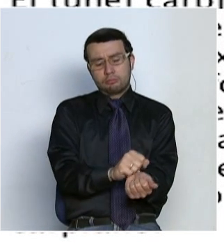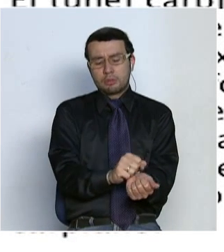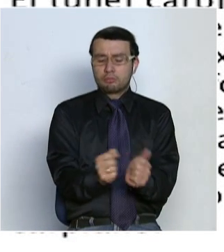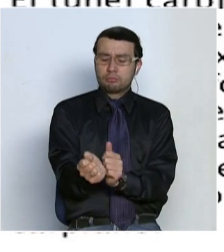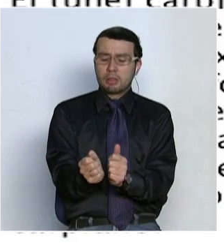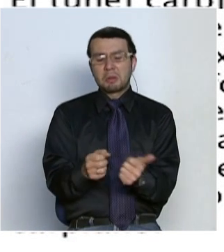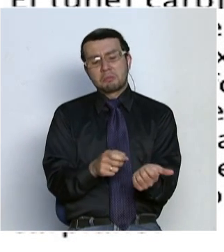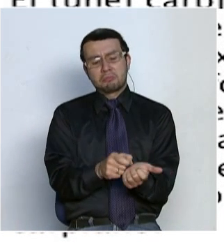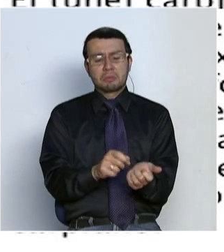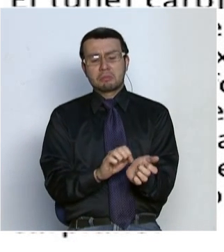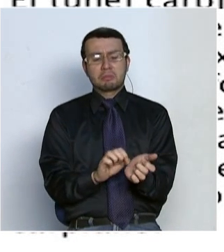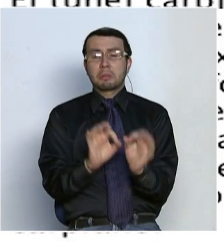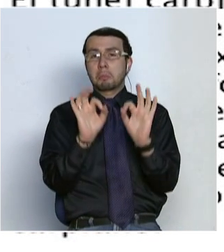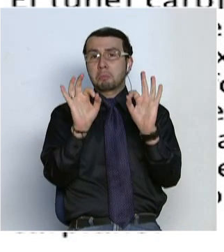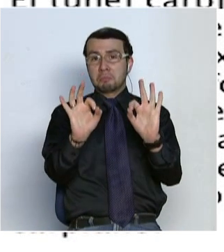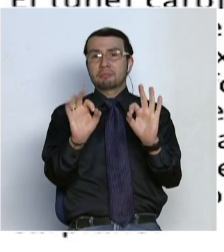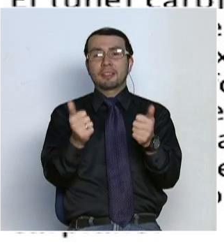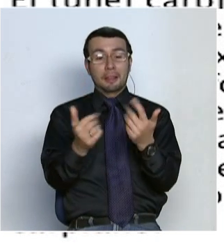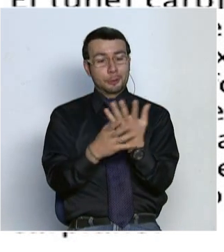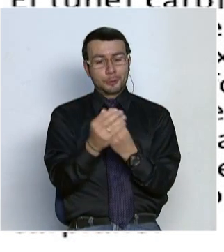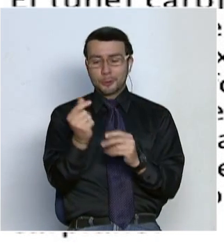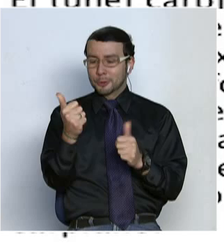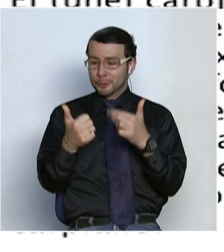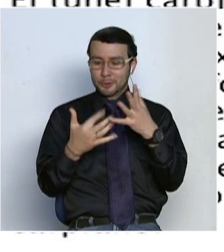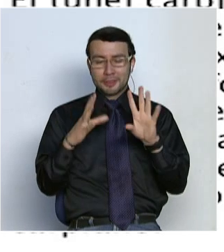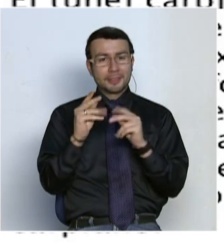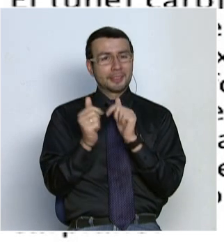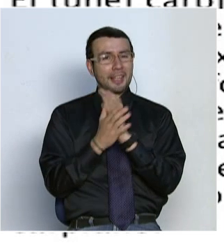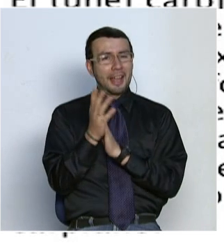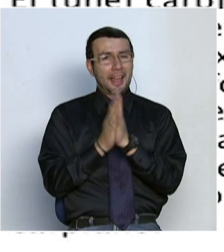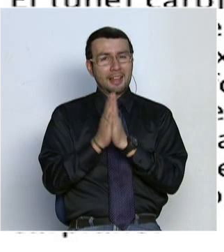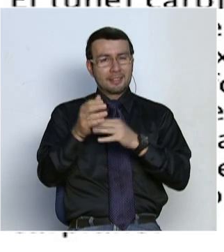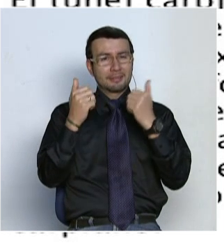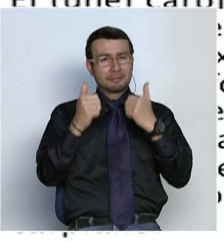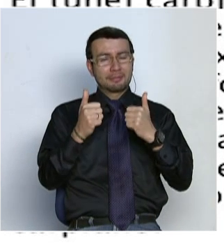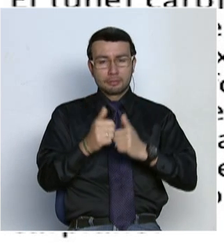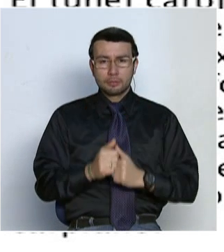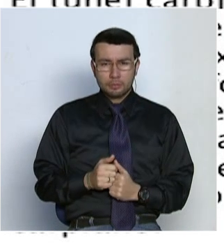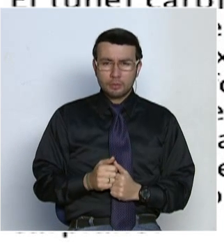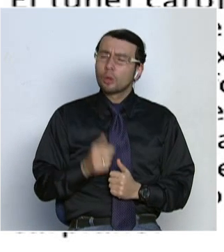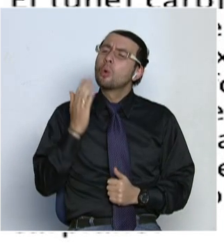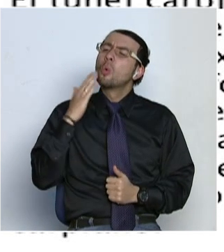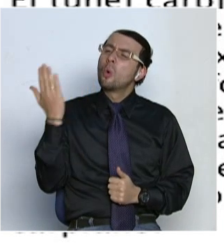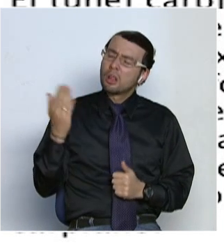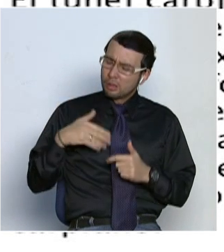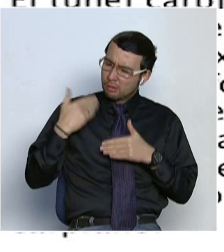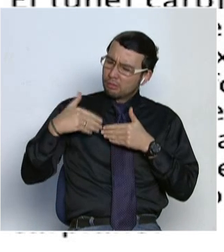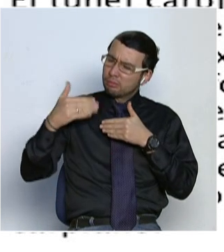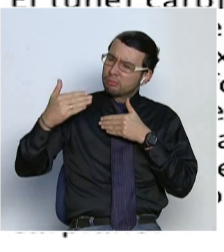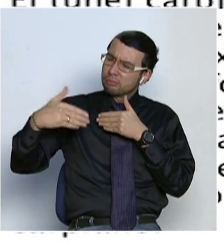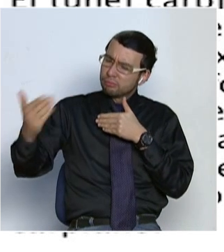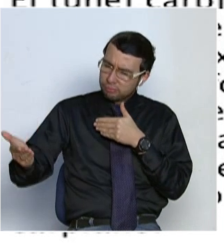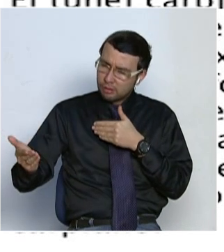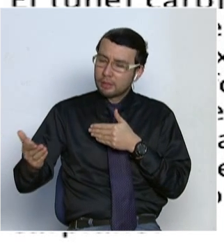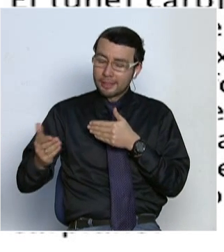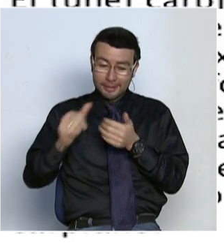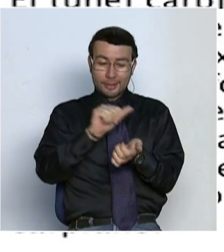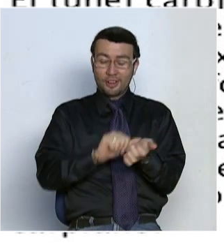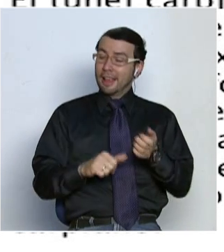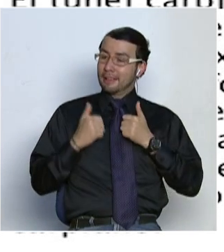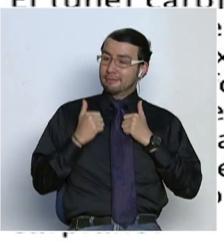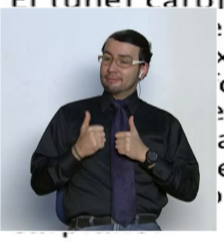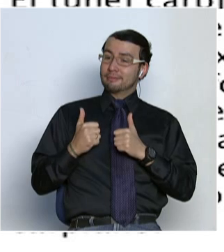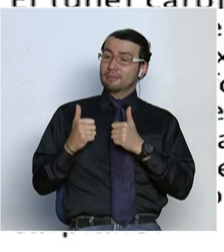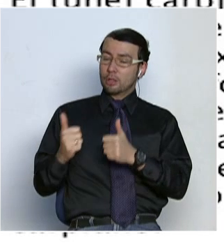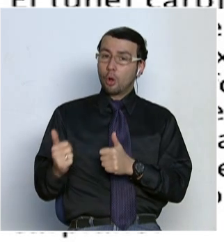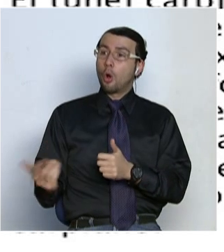satisfecha, mejoró mucho. Y al cabo del tiempo, ¿cuánto tiempo pasó entre esa cirugía, estar aliviada